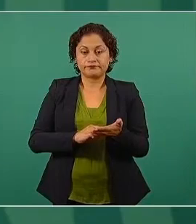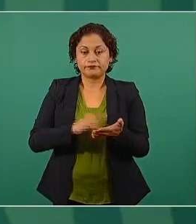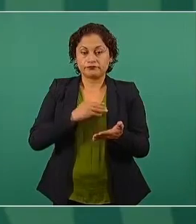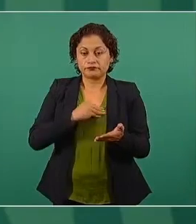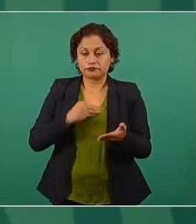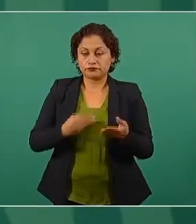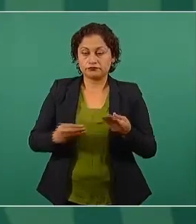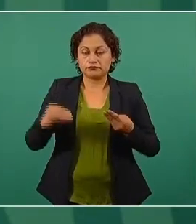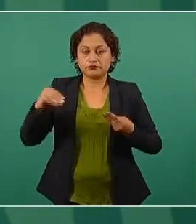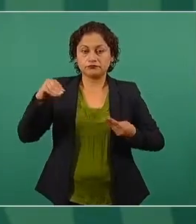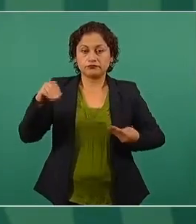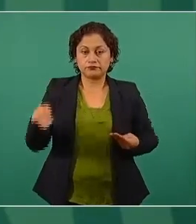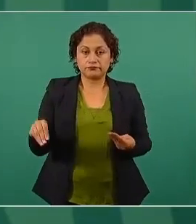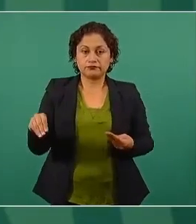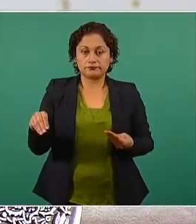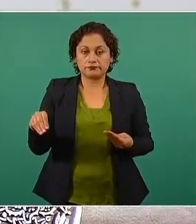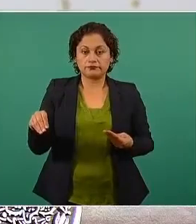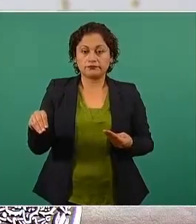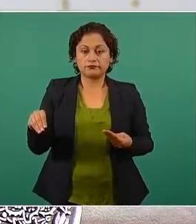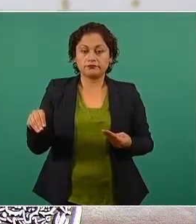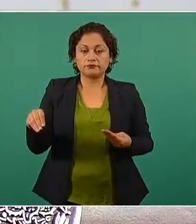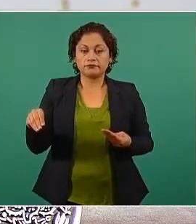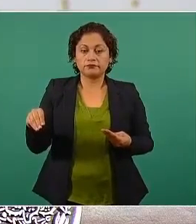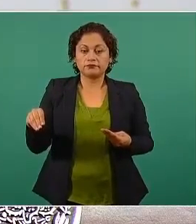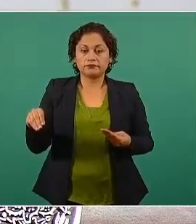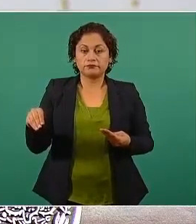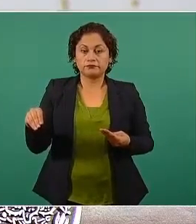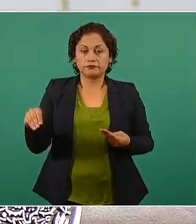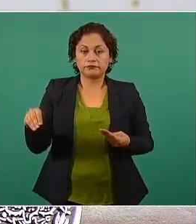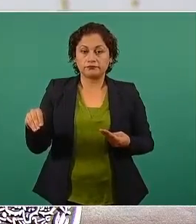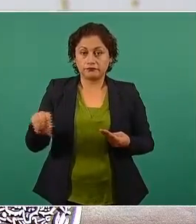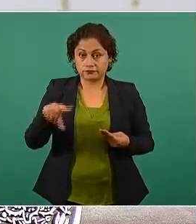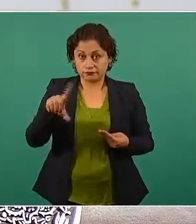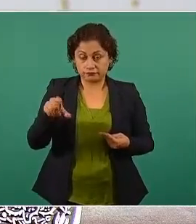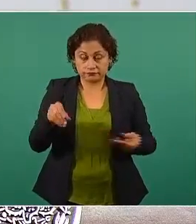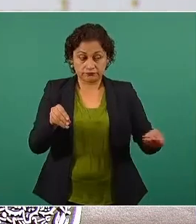metes la marcada y me traes